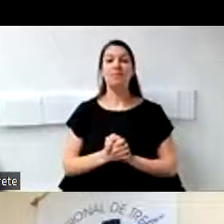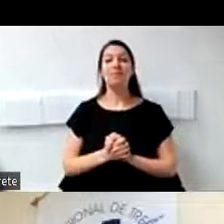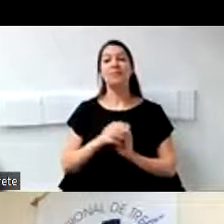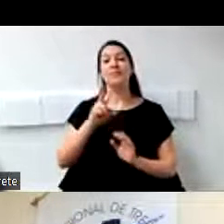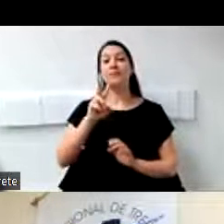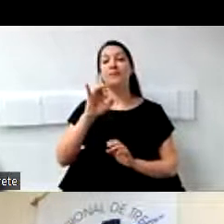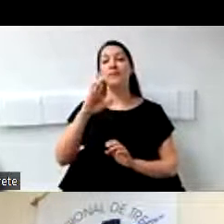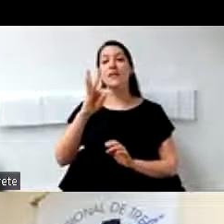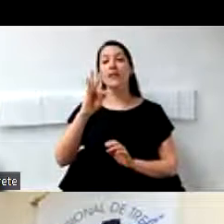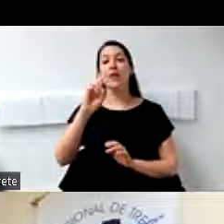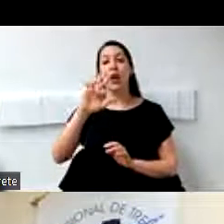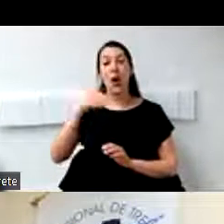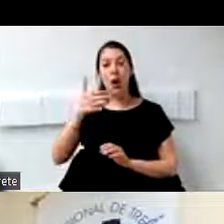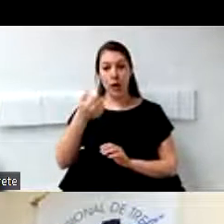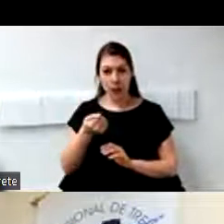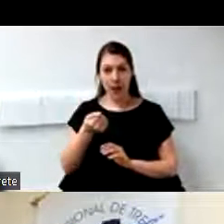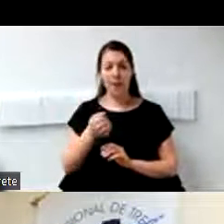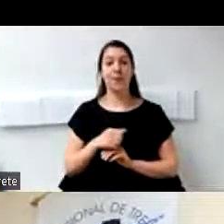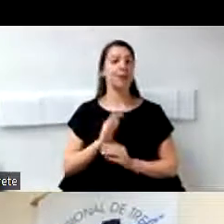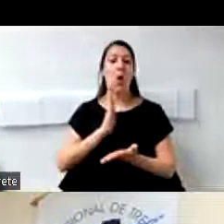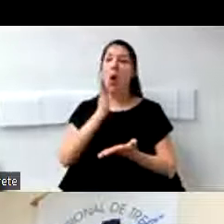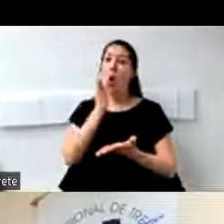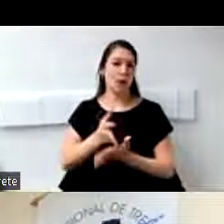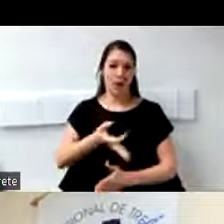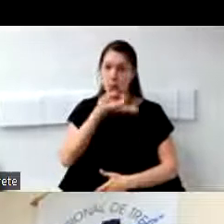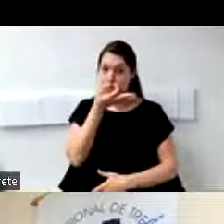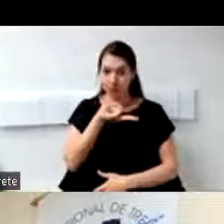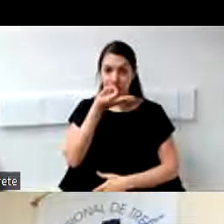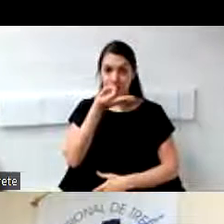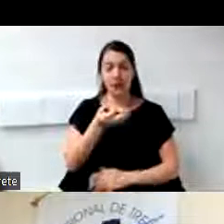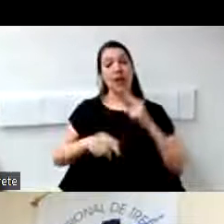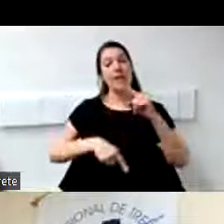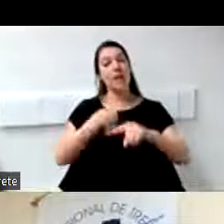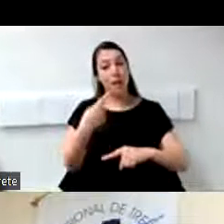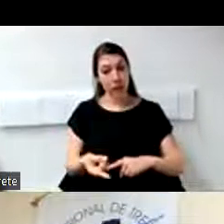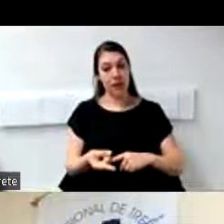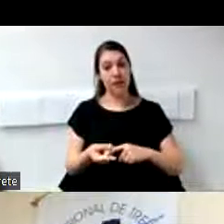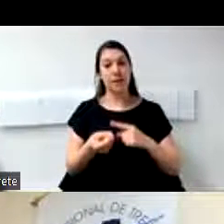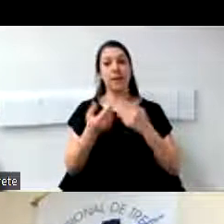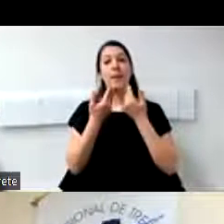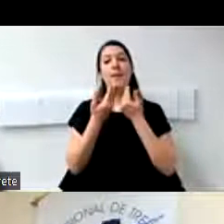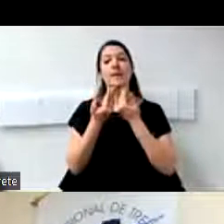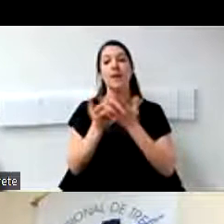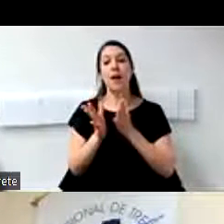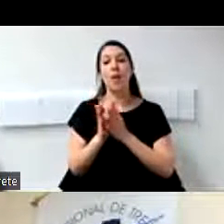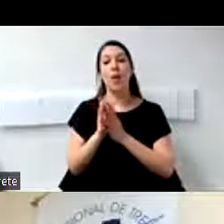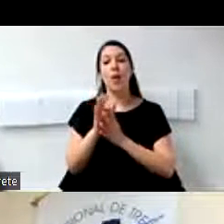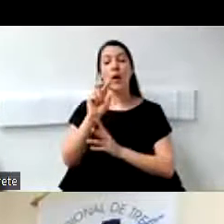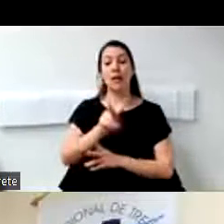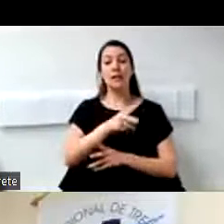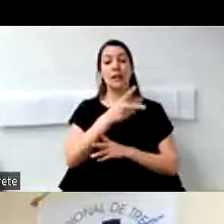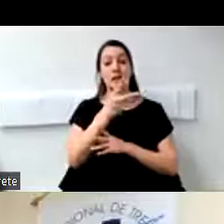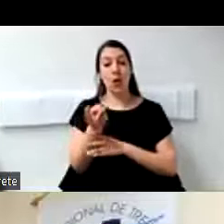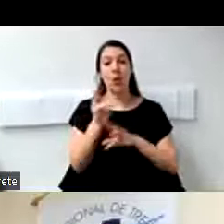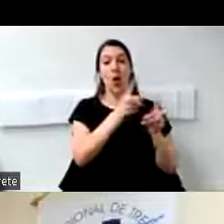Victoria, te tiene la mano levantada, el último aporte, y después pasaríamos a una intervención